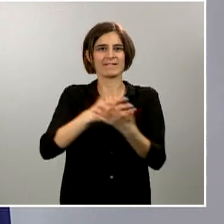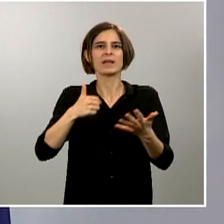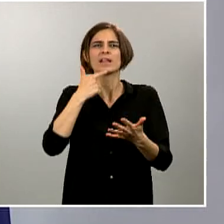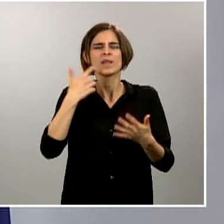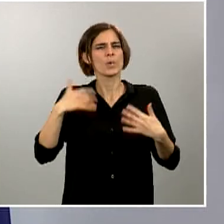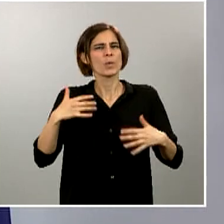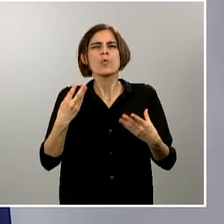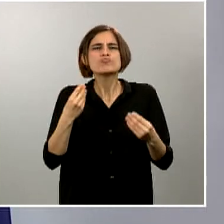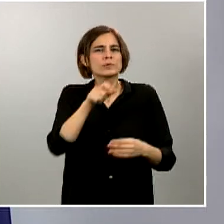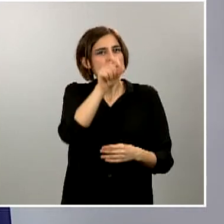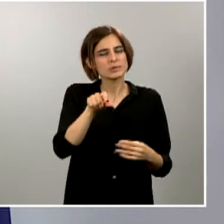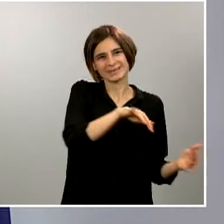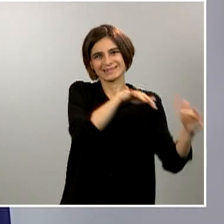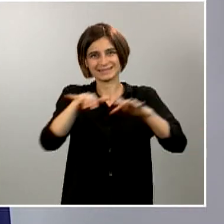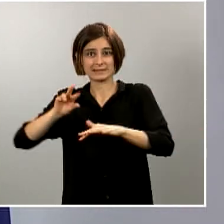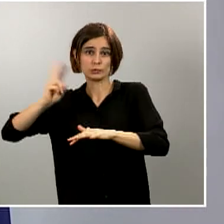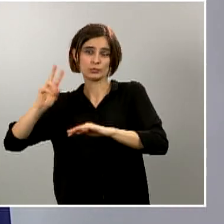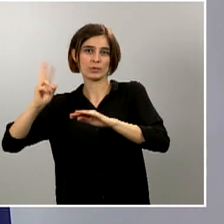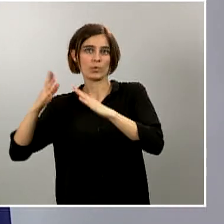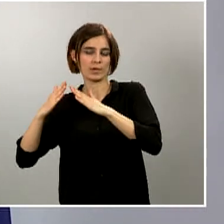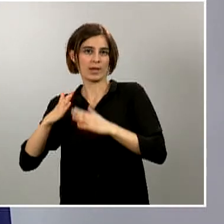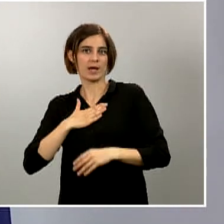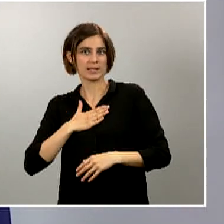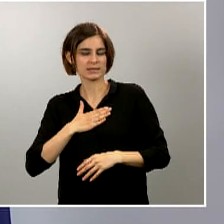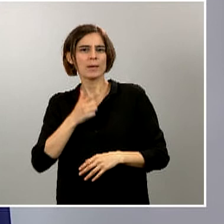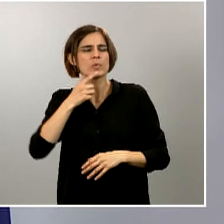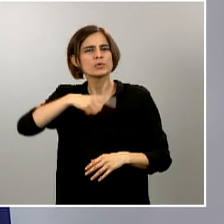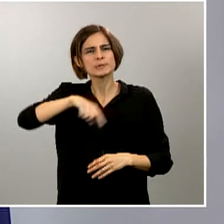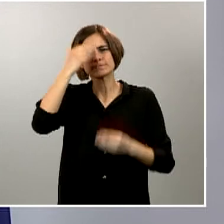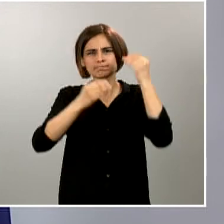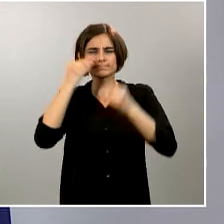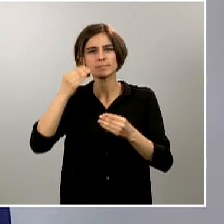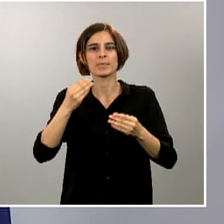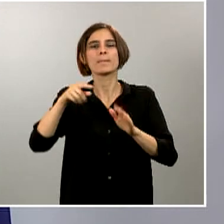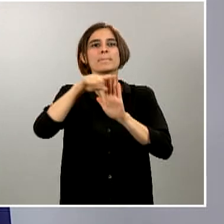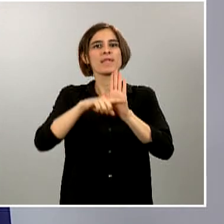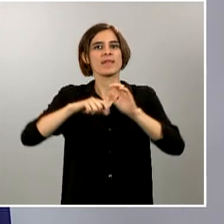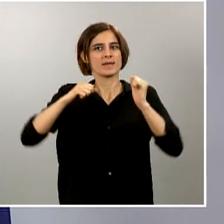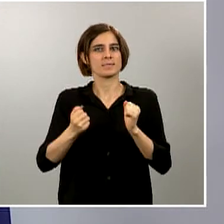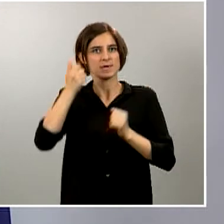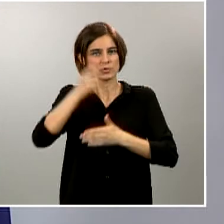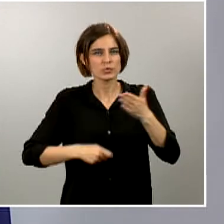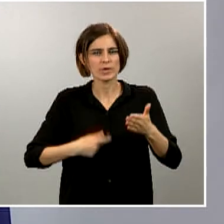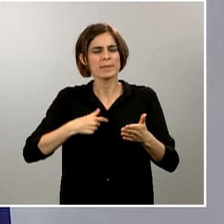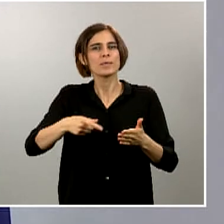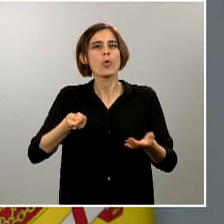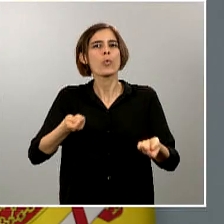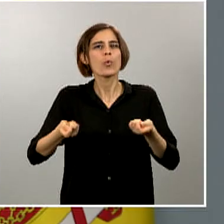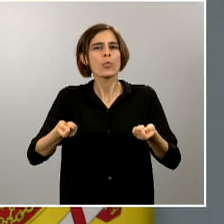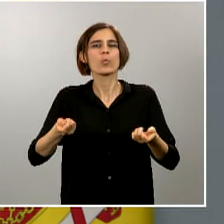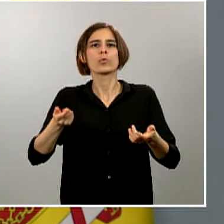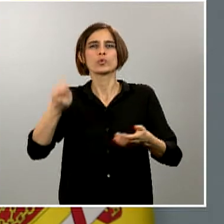detectando relajamiento en las medidas de confinamiento? ¿Van a aumentar controles y sanciones? En esos términos no es